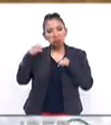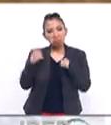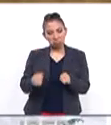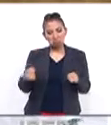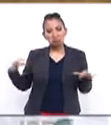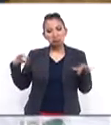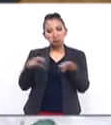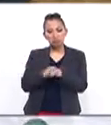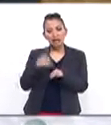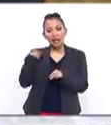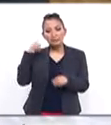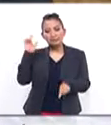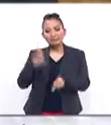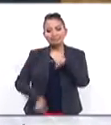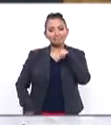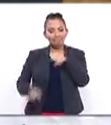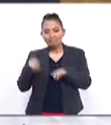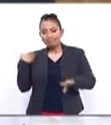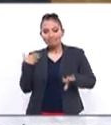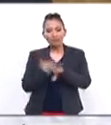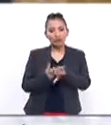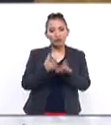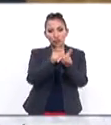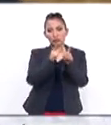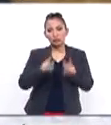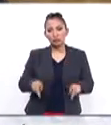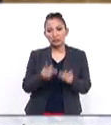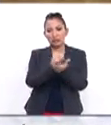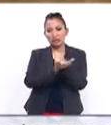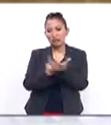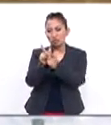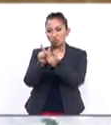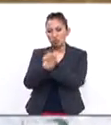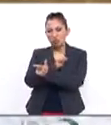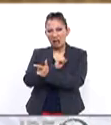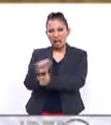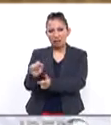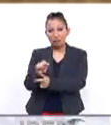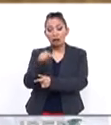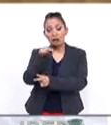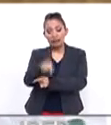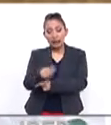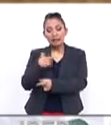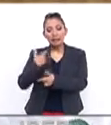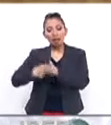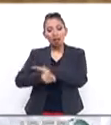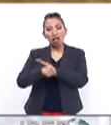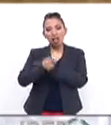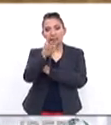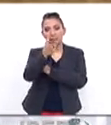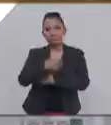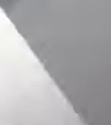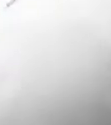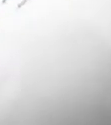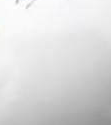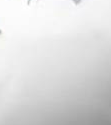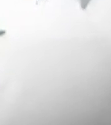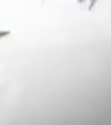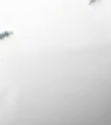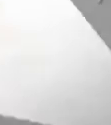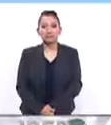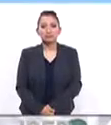ratificado y compartido, que es combatir al narcotráfico y al crimen organizado y el lavado de activos.